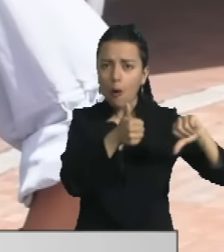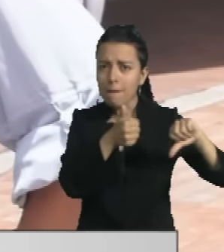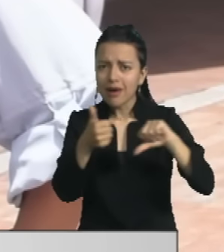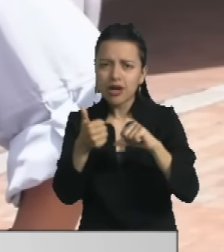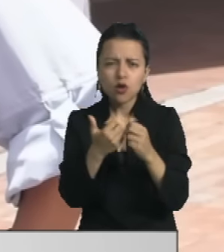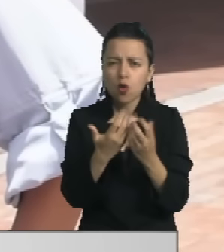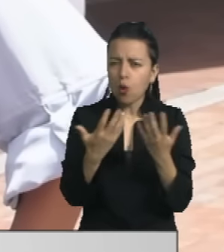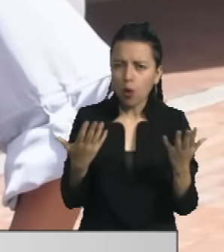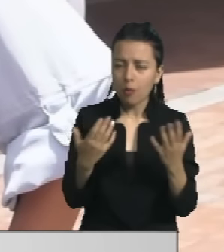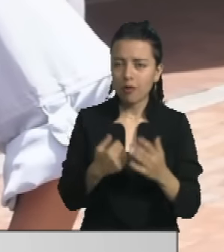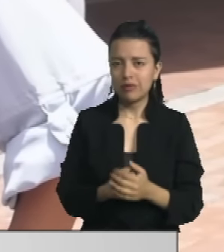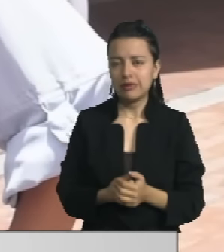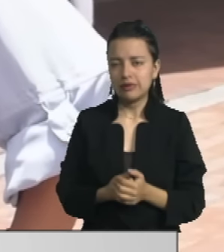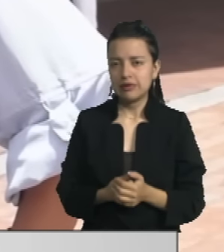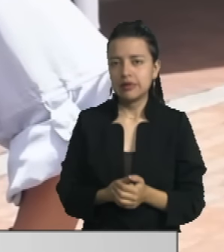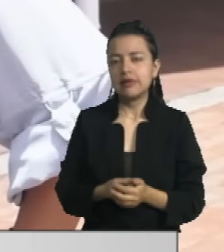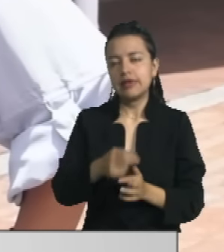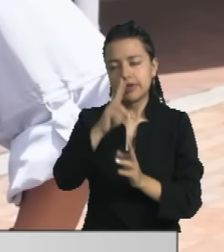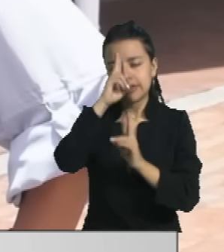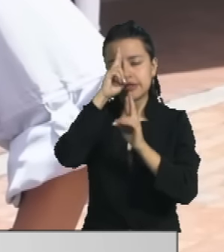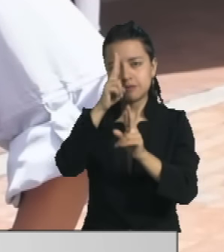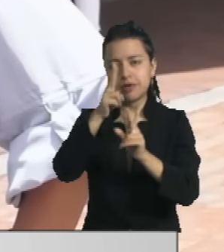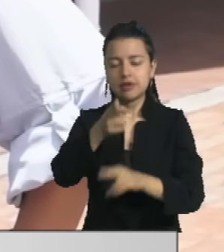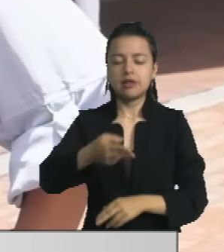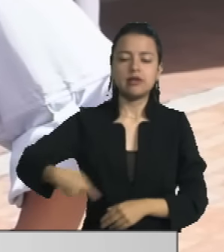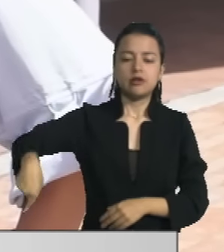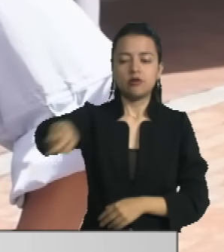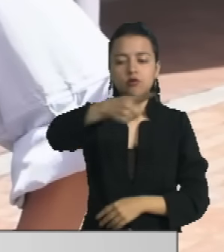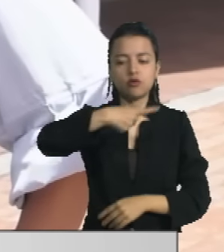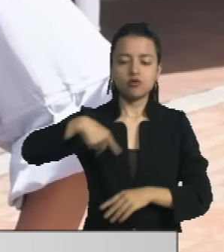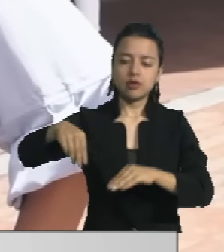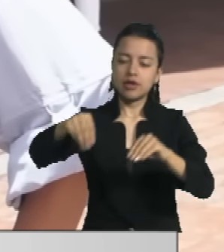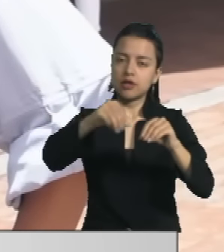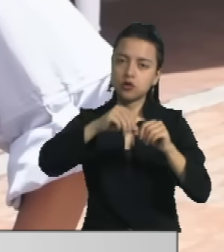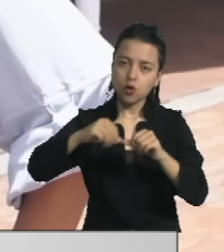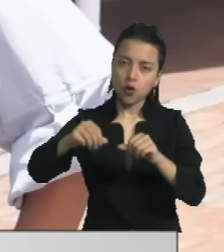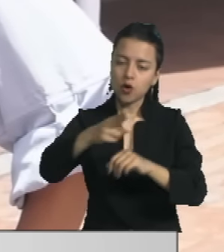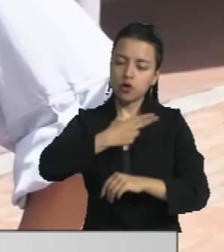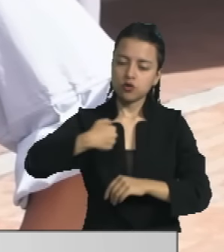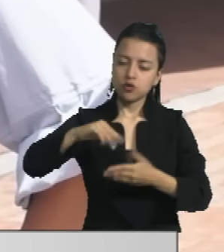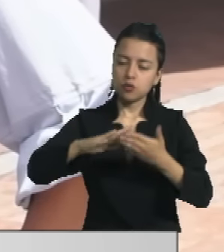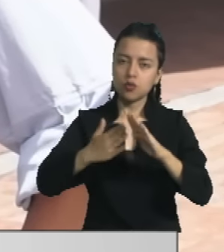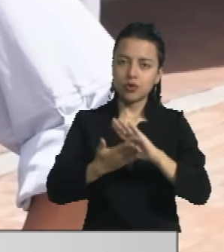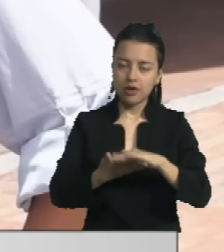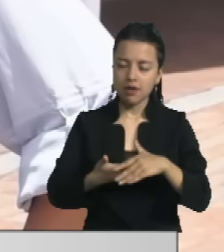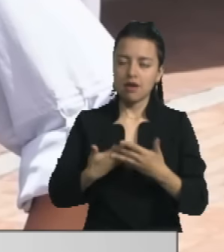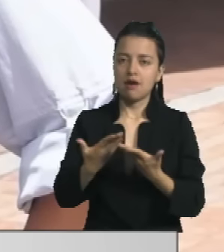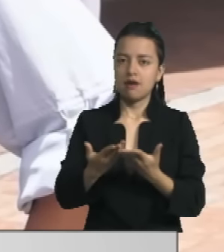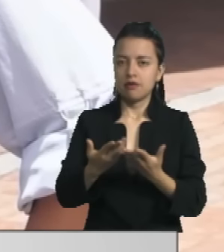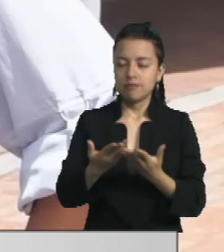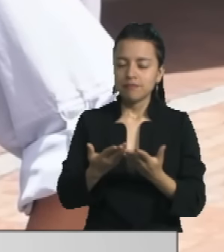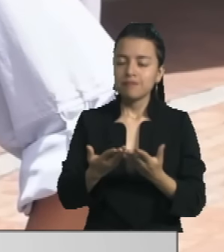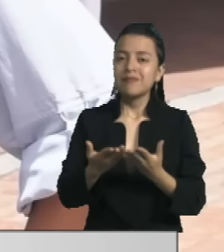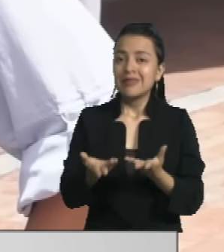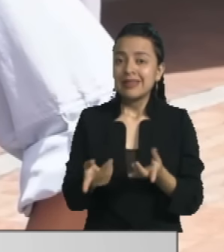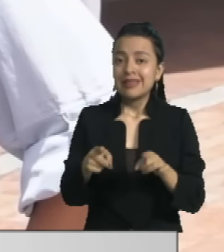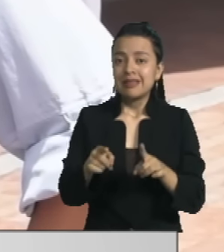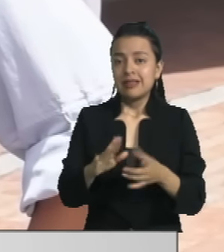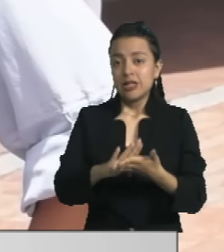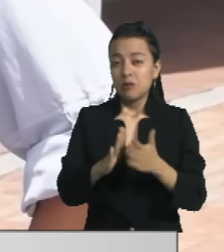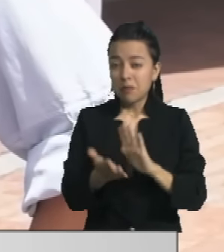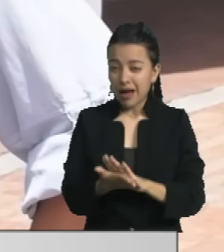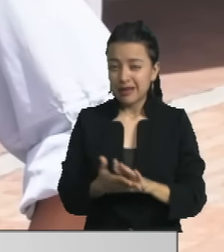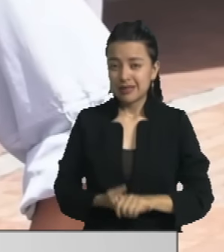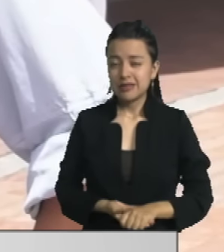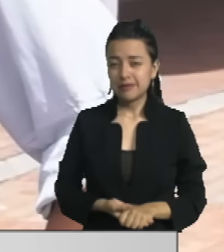poco respetar el tema de los territorios el poder también un poco el tema de paz y todo el ejercicio que se viene